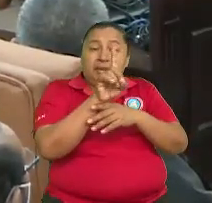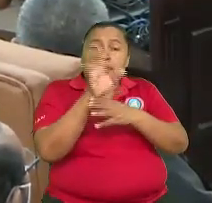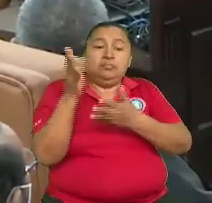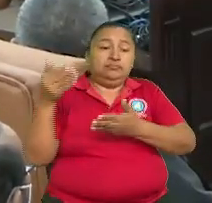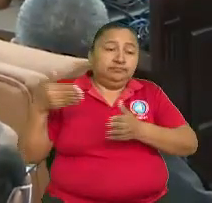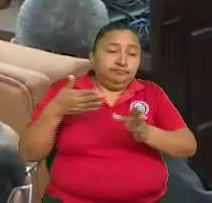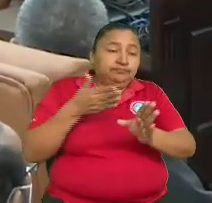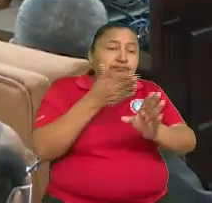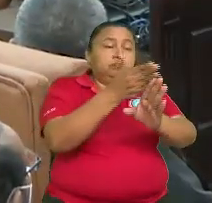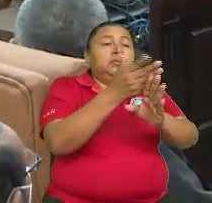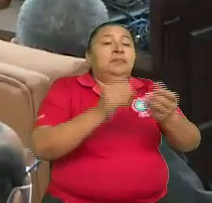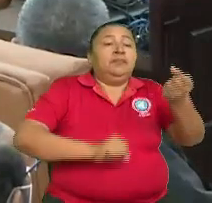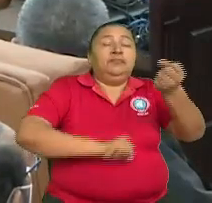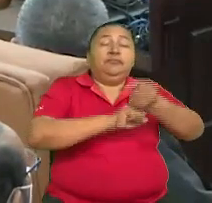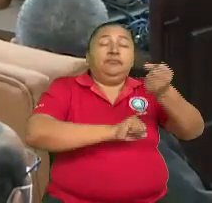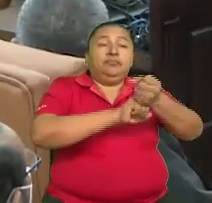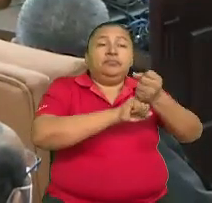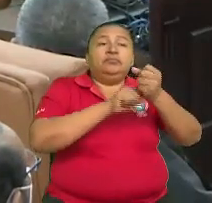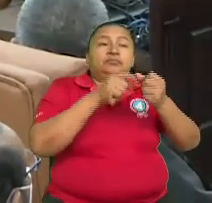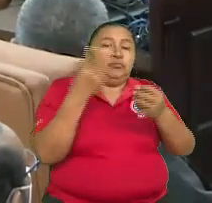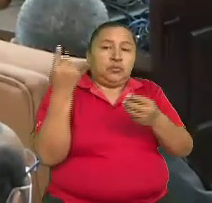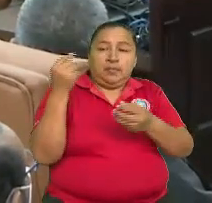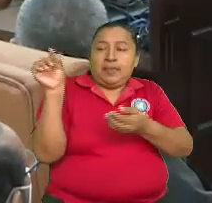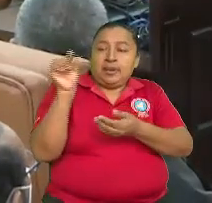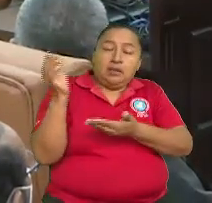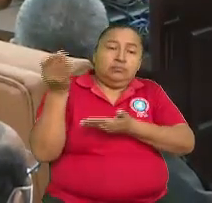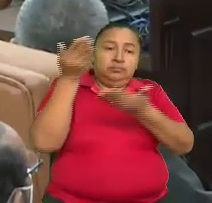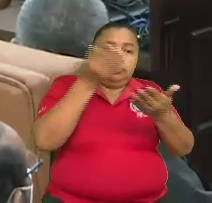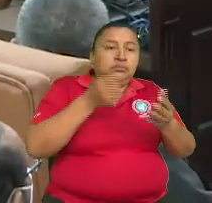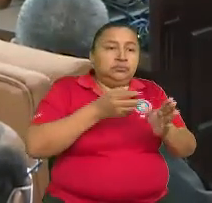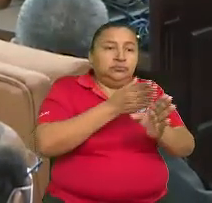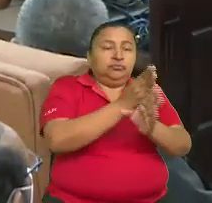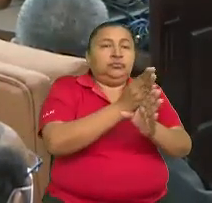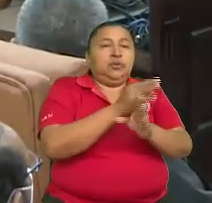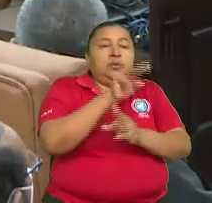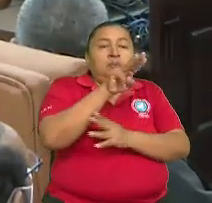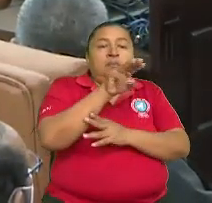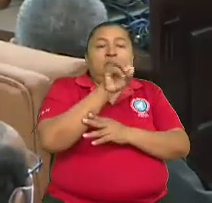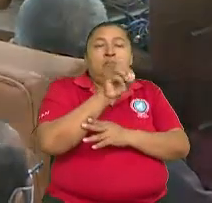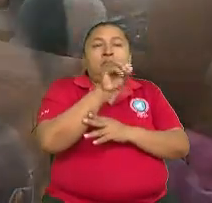el fortalecimiento de el MOSAF,